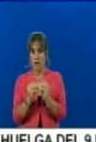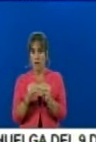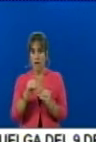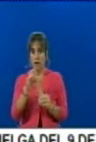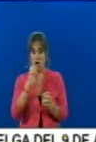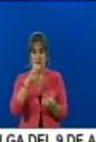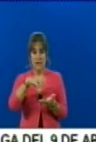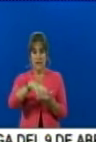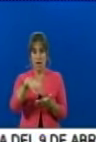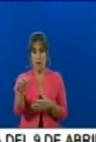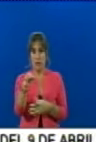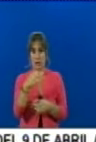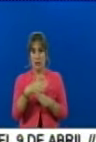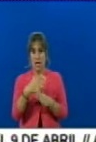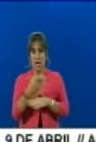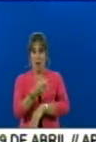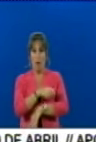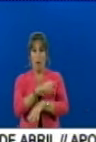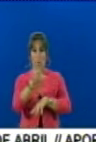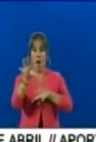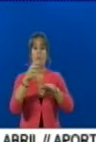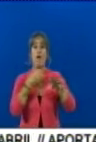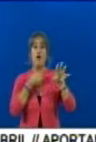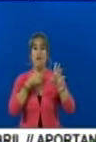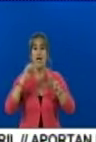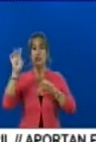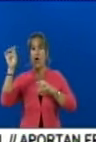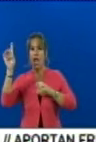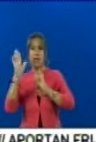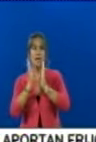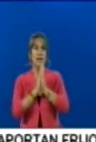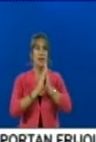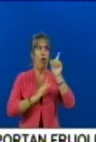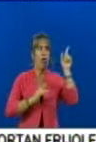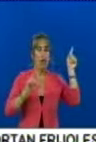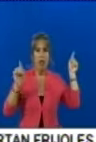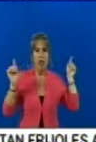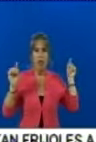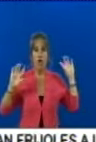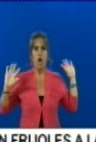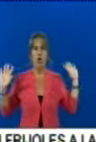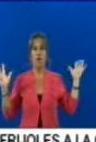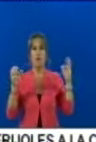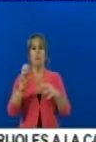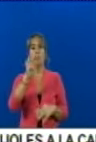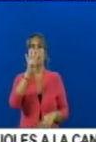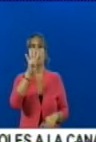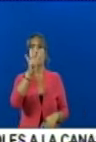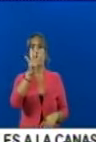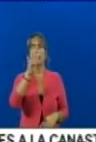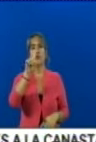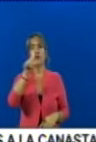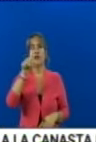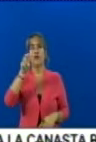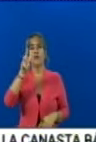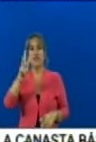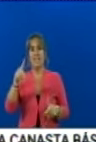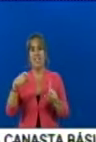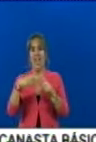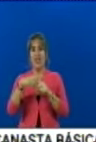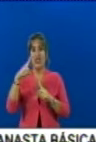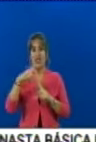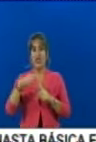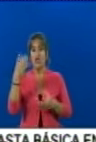distritos y también los poblados, continuamos con la distribución de una totalidad de 413 toneladas que hoy